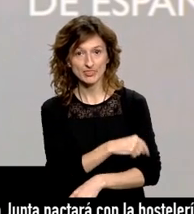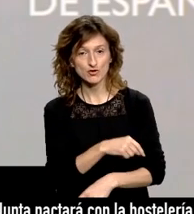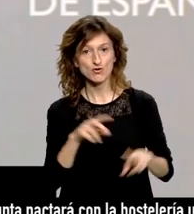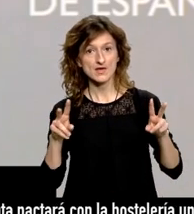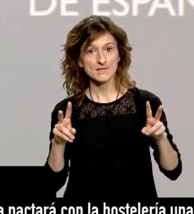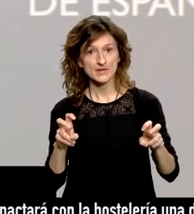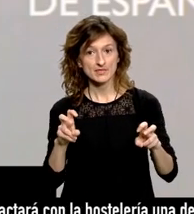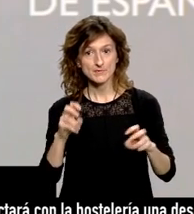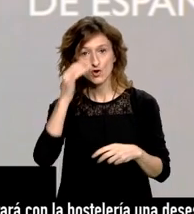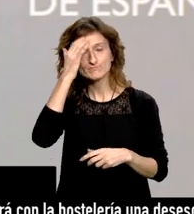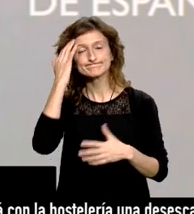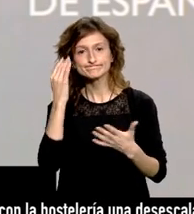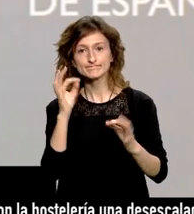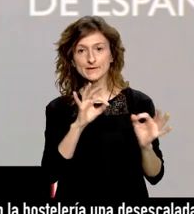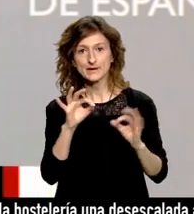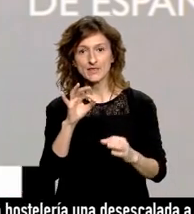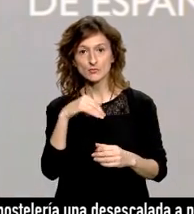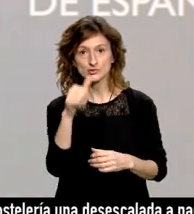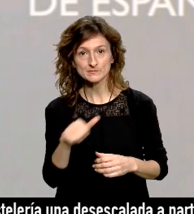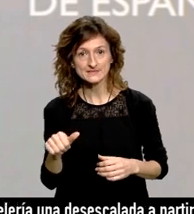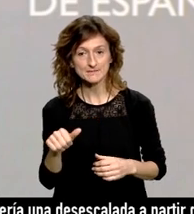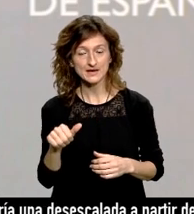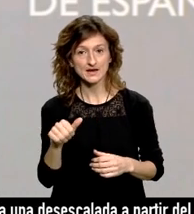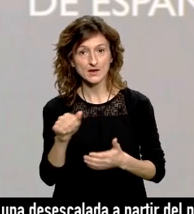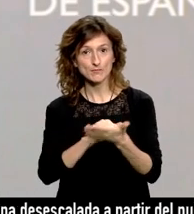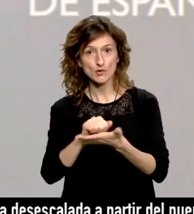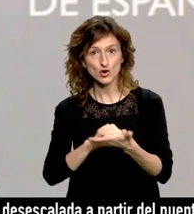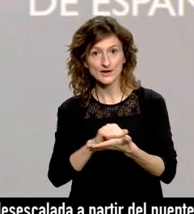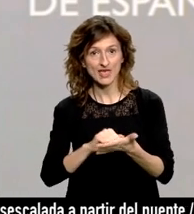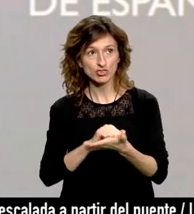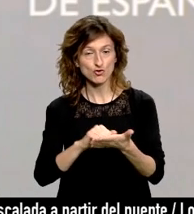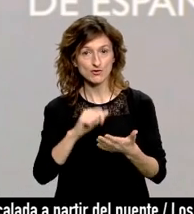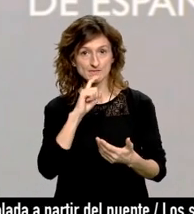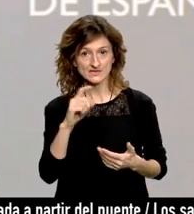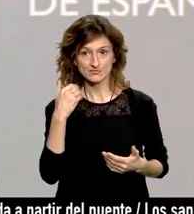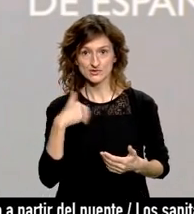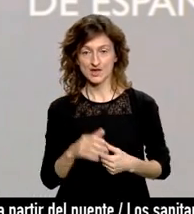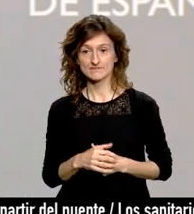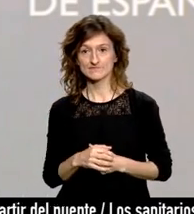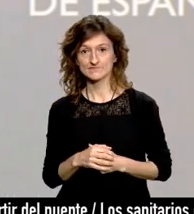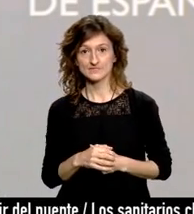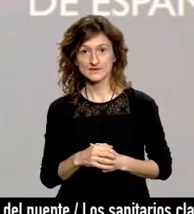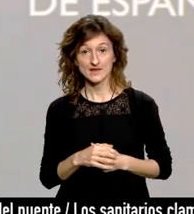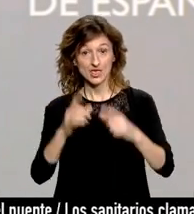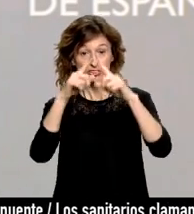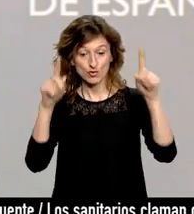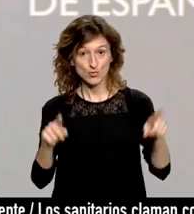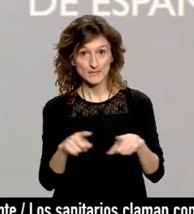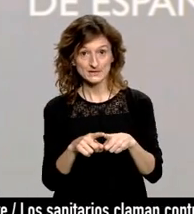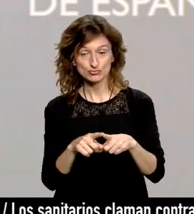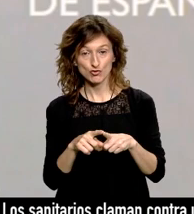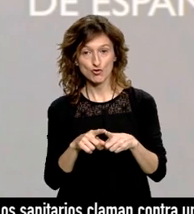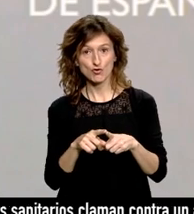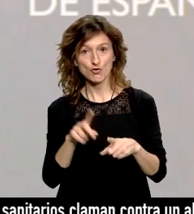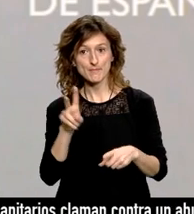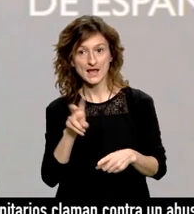en principio está previsto que a principios de la semana que viene ya esté el borrador, como se había informado previamente. Es un documento que